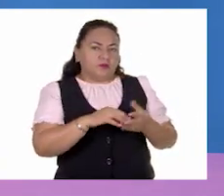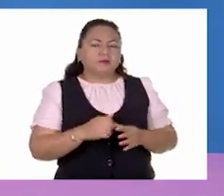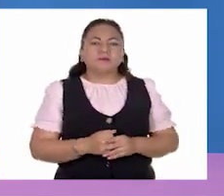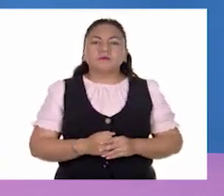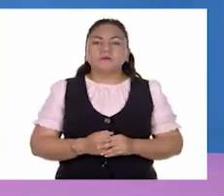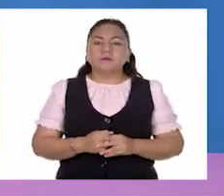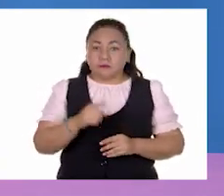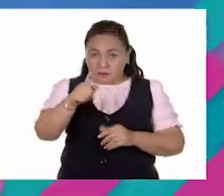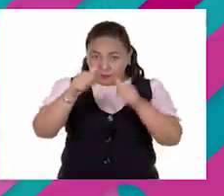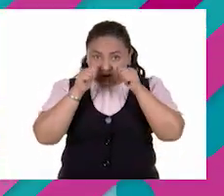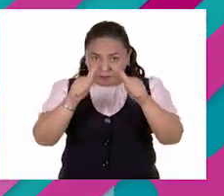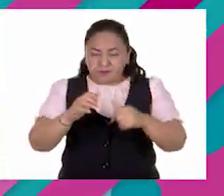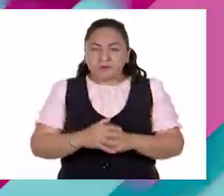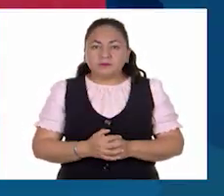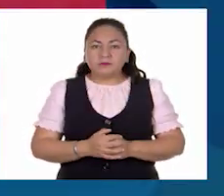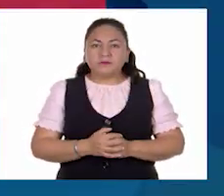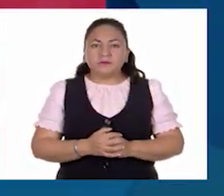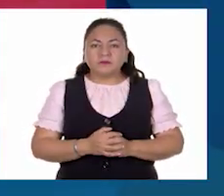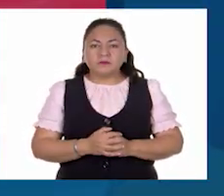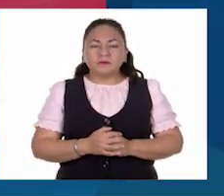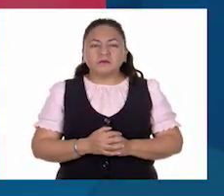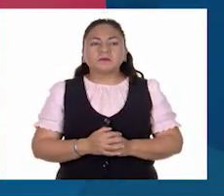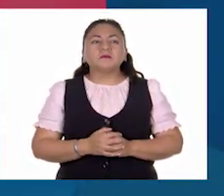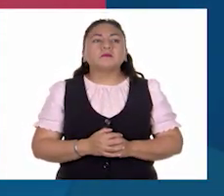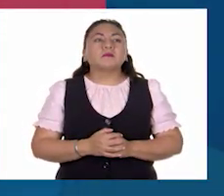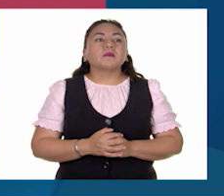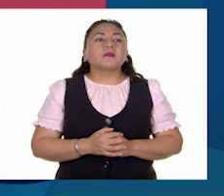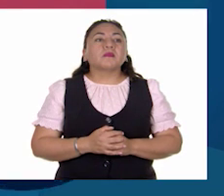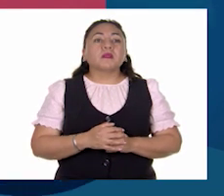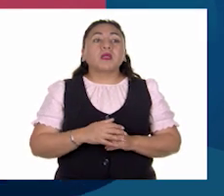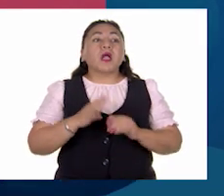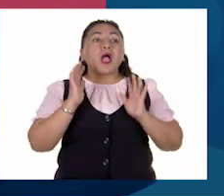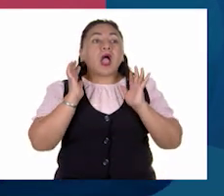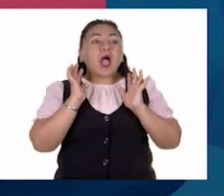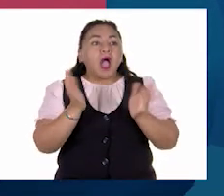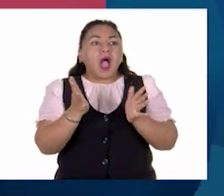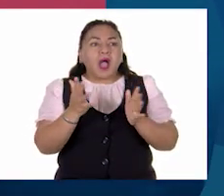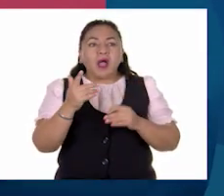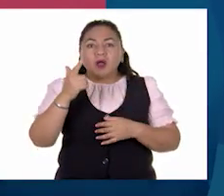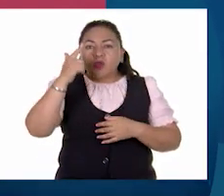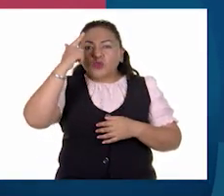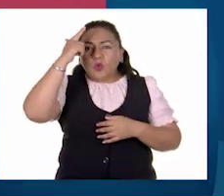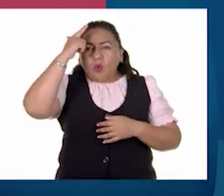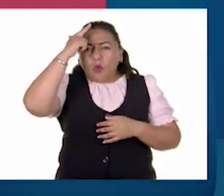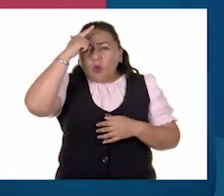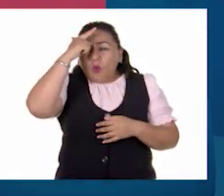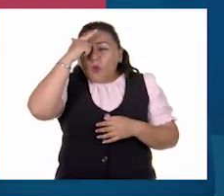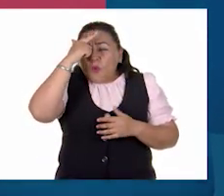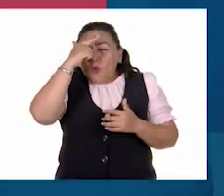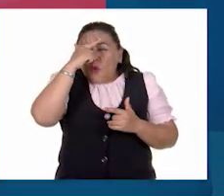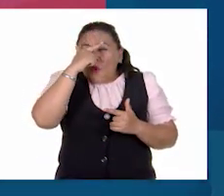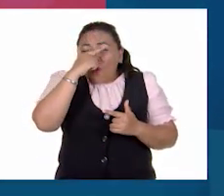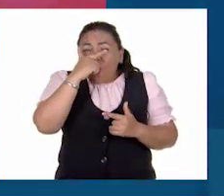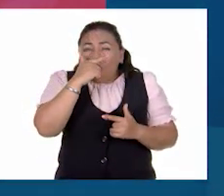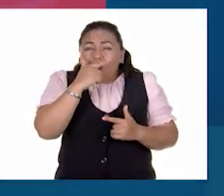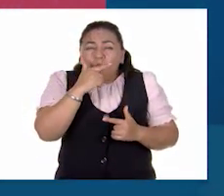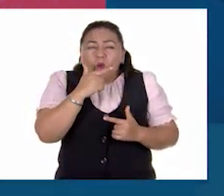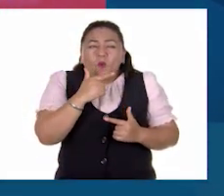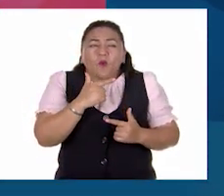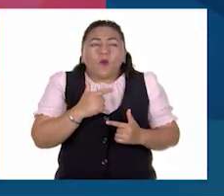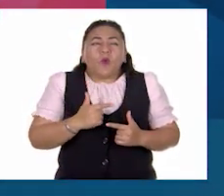en casa. Dice, ya se apretaba la noche como una